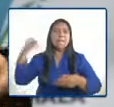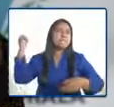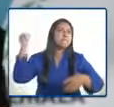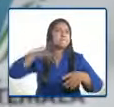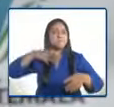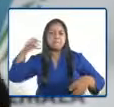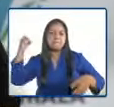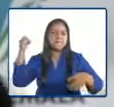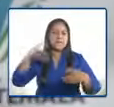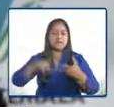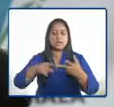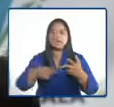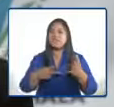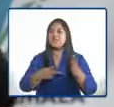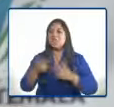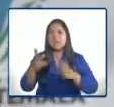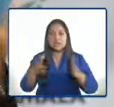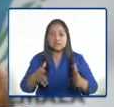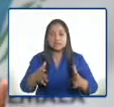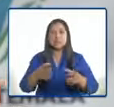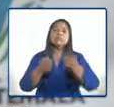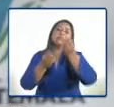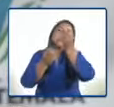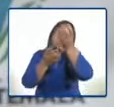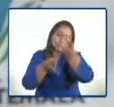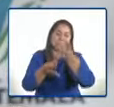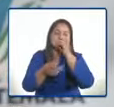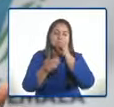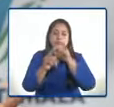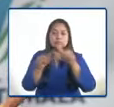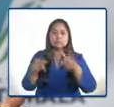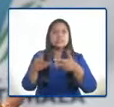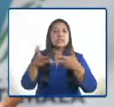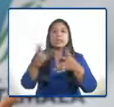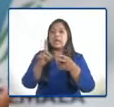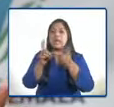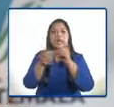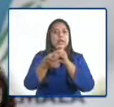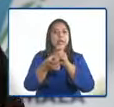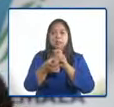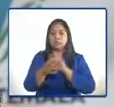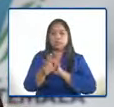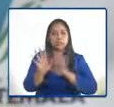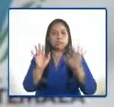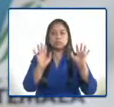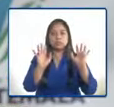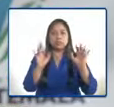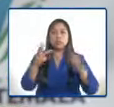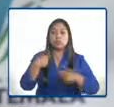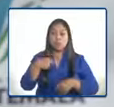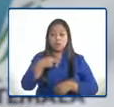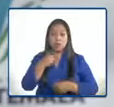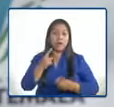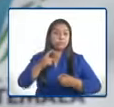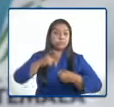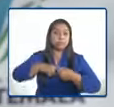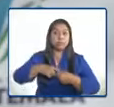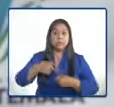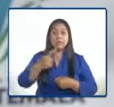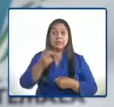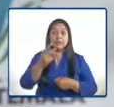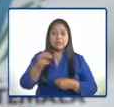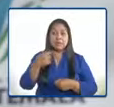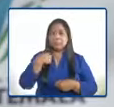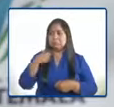piedras. Les quiero informar a todos que eso ha cambiado. Desde que tomamos posesión en el 2020 no